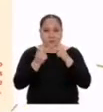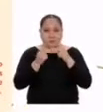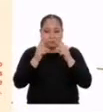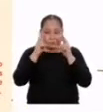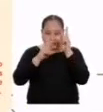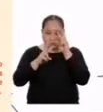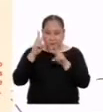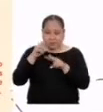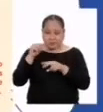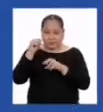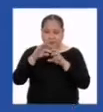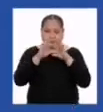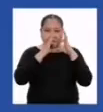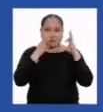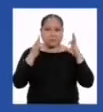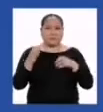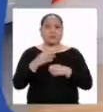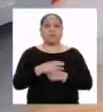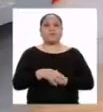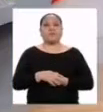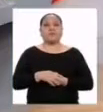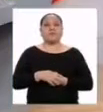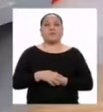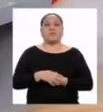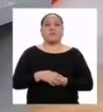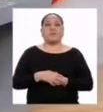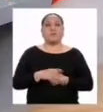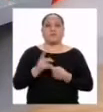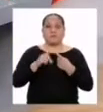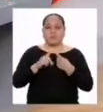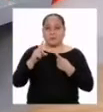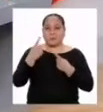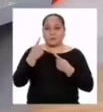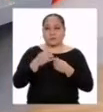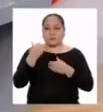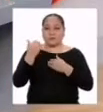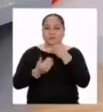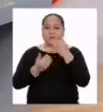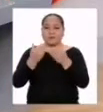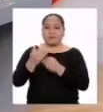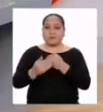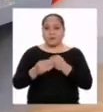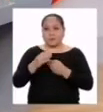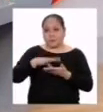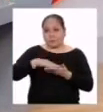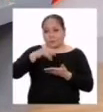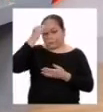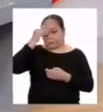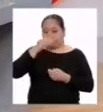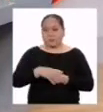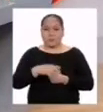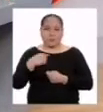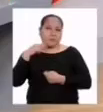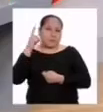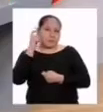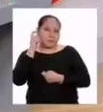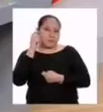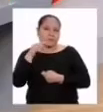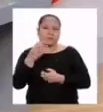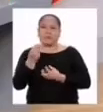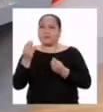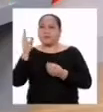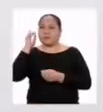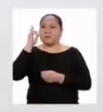Exploremos estas expresiones. Primero, hablemos de proceso de aprendizaje. He escuchado a varios